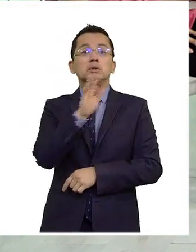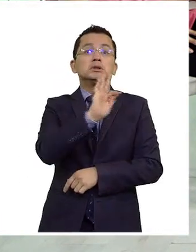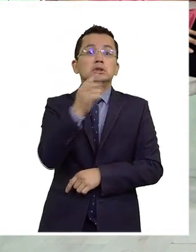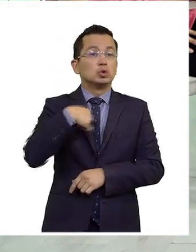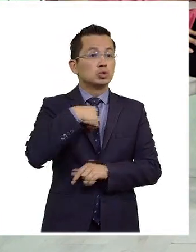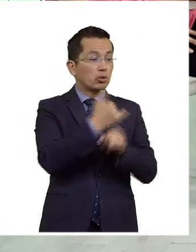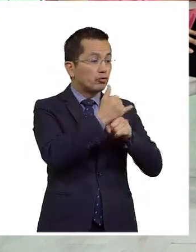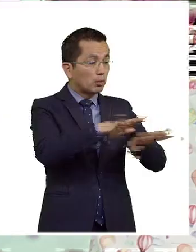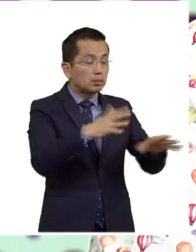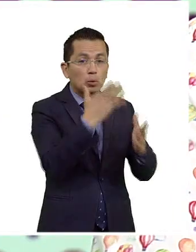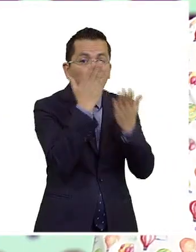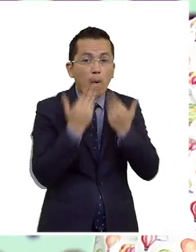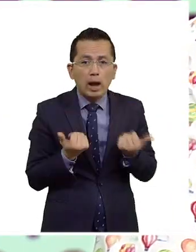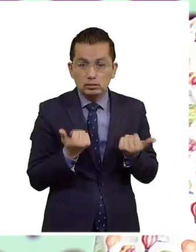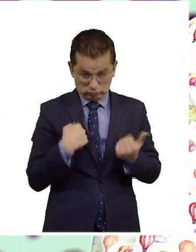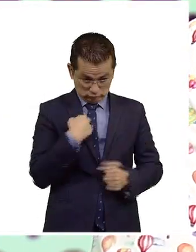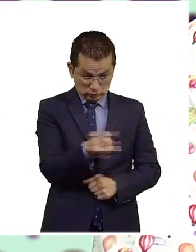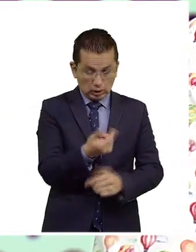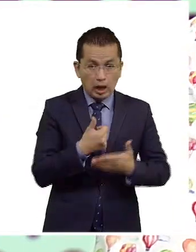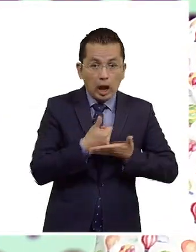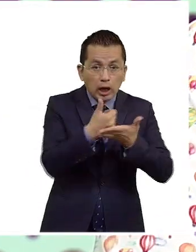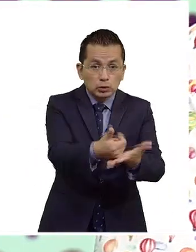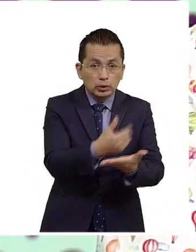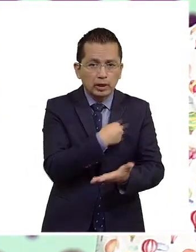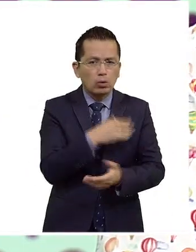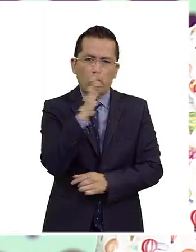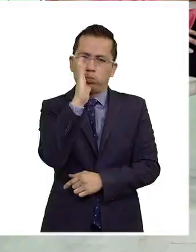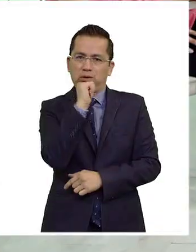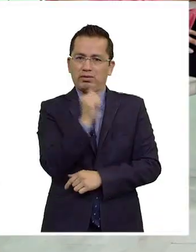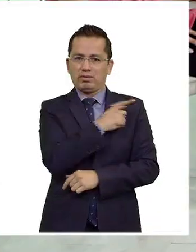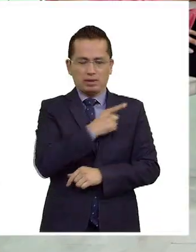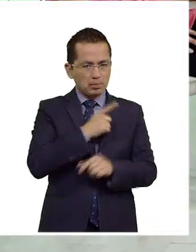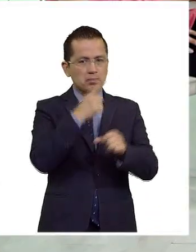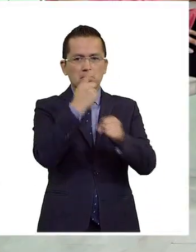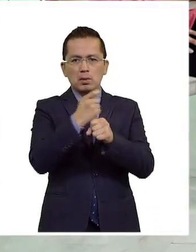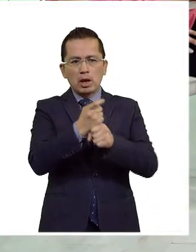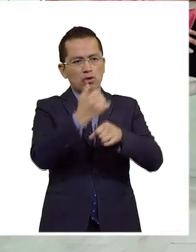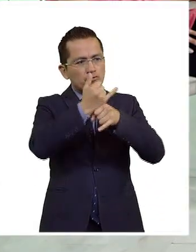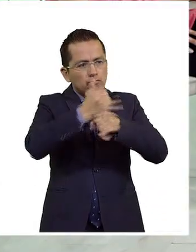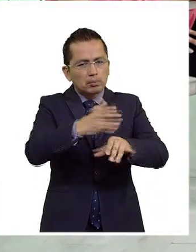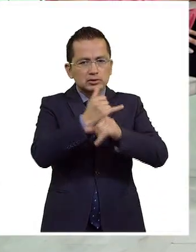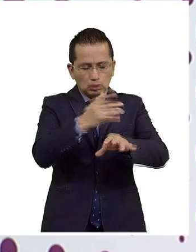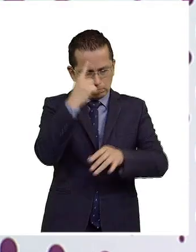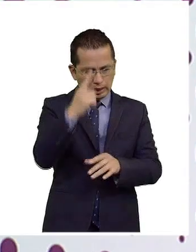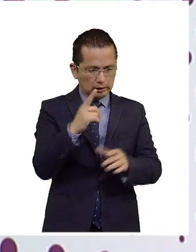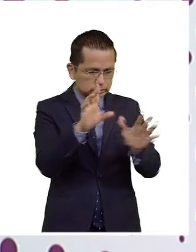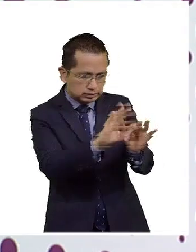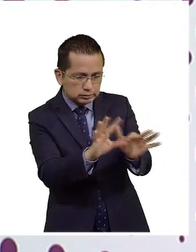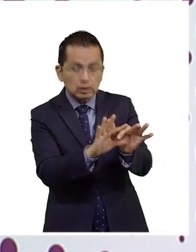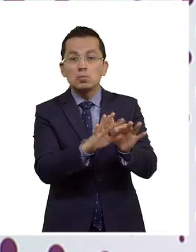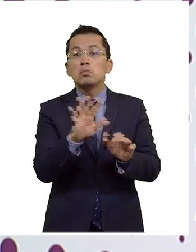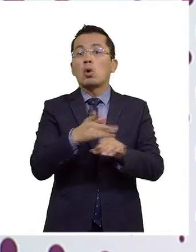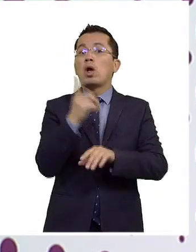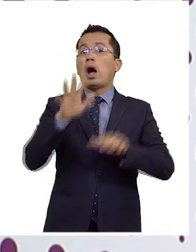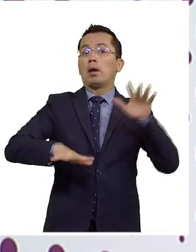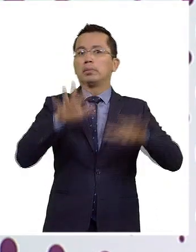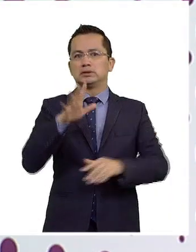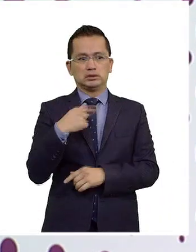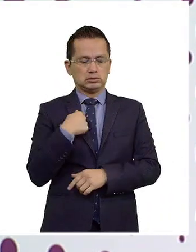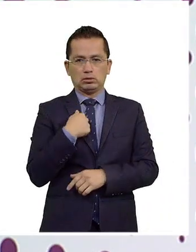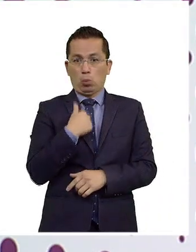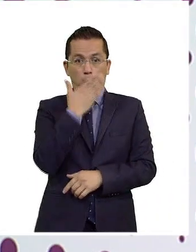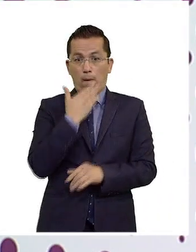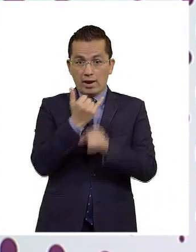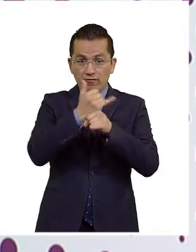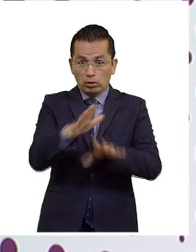nada. Claro, claro. Entonces partes de una desinformación en la que puedes perderlos porque se van de casa, sí, y el mayor